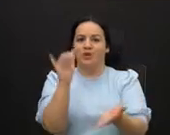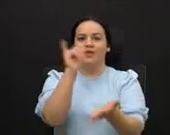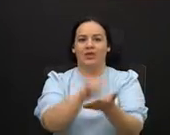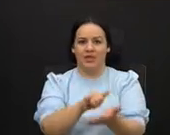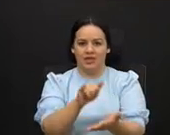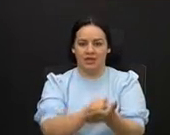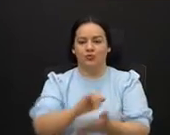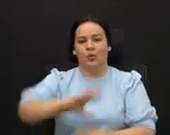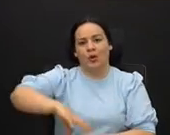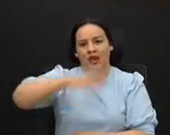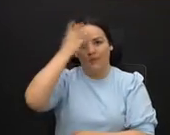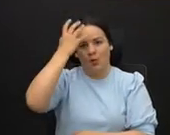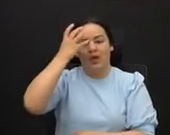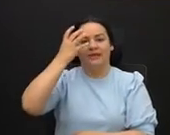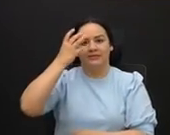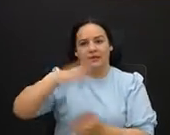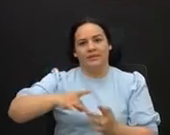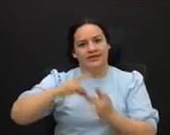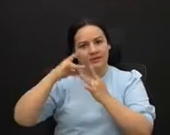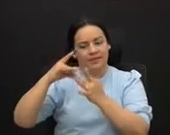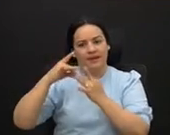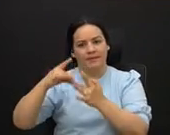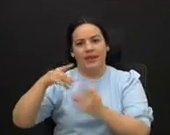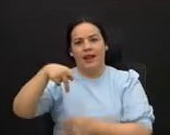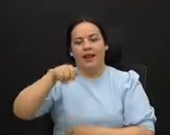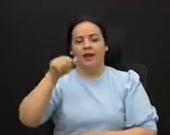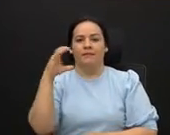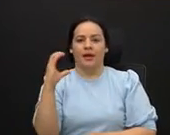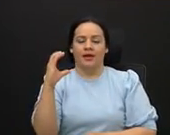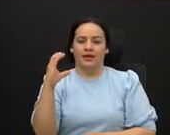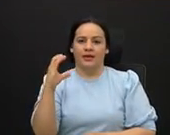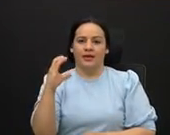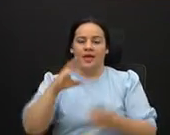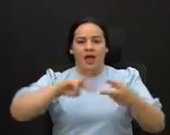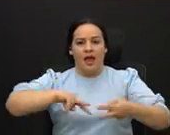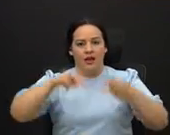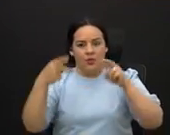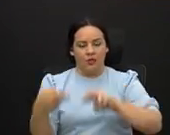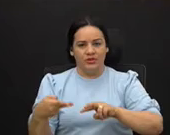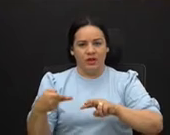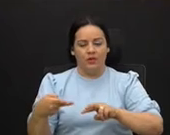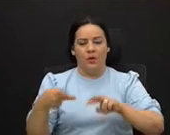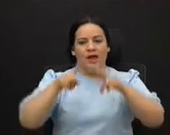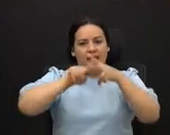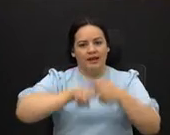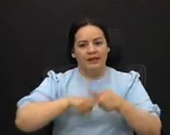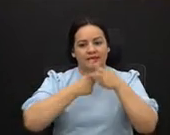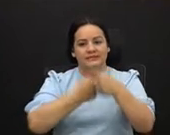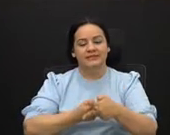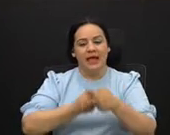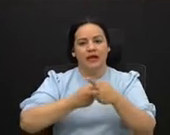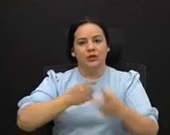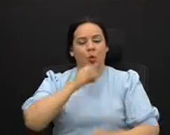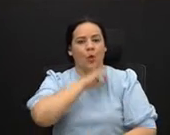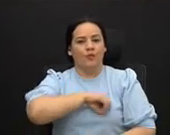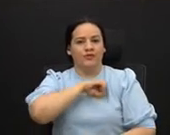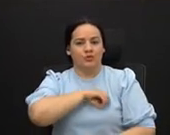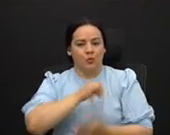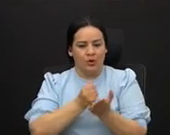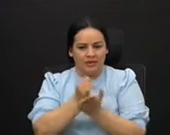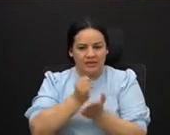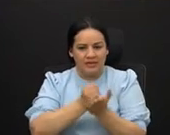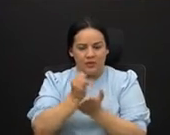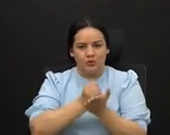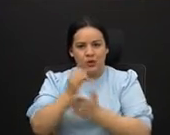lo que le molesta principalmente a la fracción del PAC. Al contrario, al iniciar de oficio una investigación y